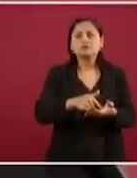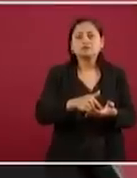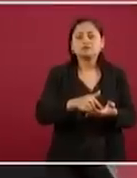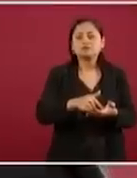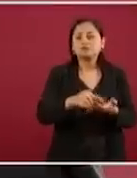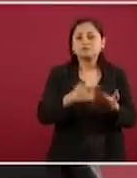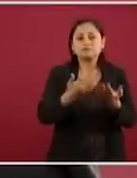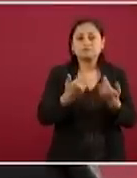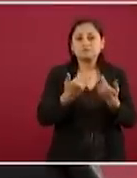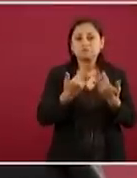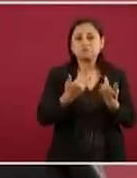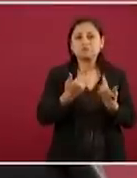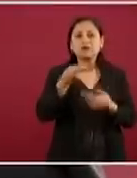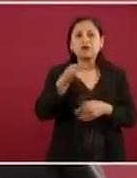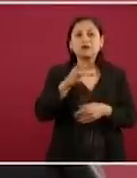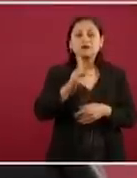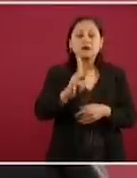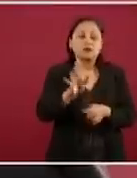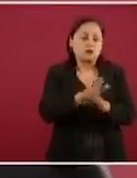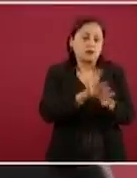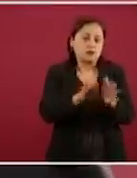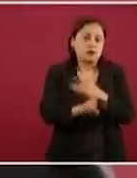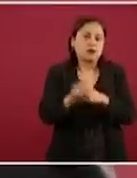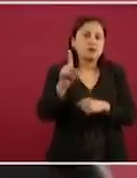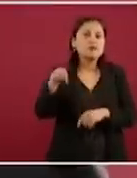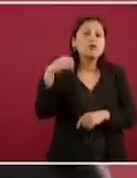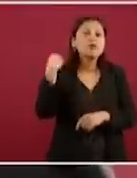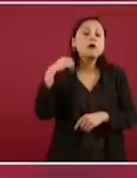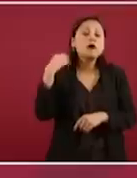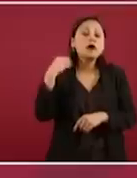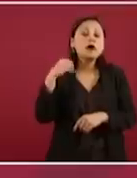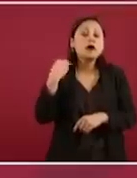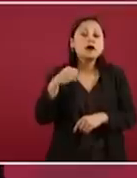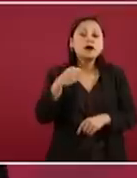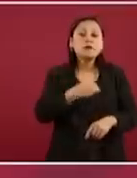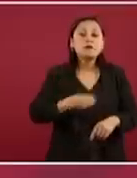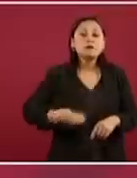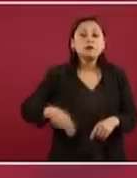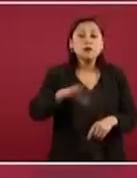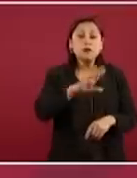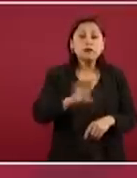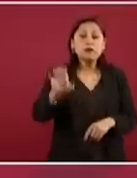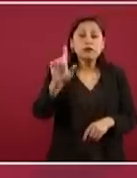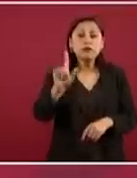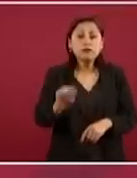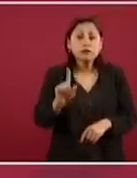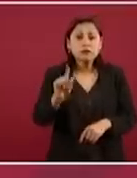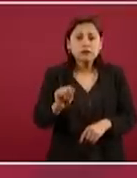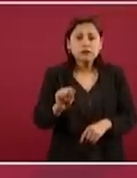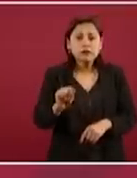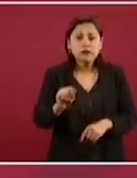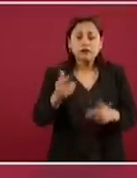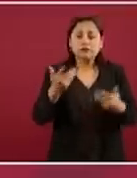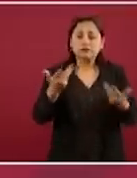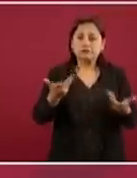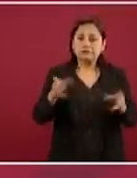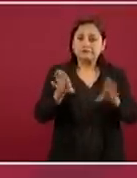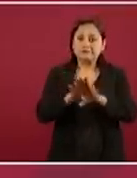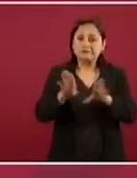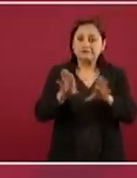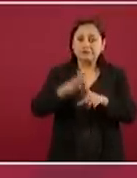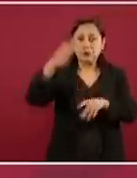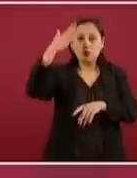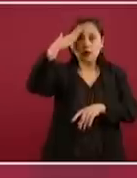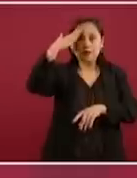Oaxaca tiene 570 municipios. ¿Cuántas sucursales bancarias pueden haber en las